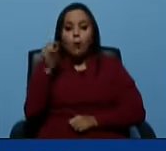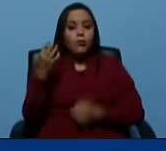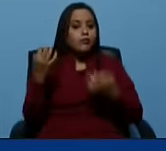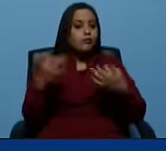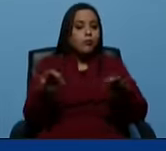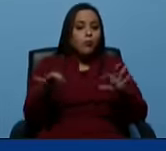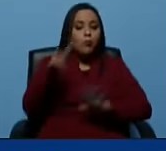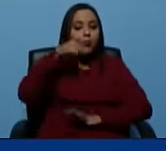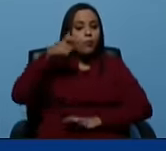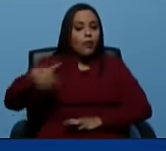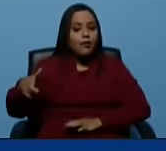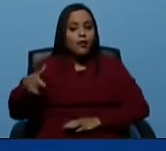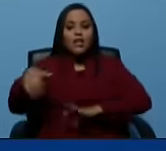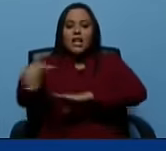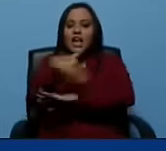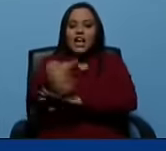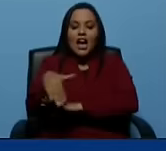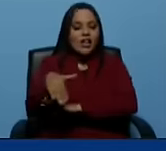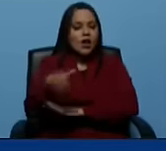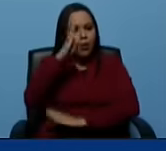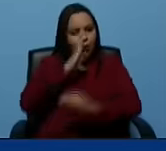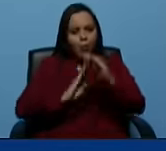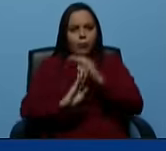de este hombre de las calles, sencillo,